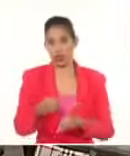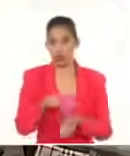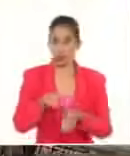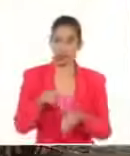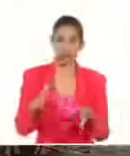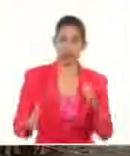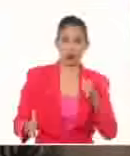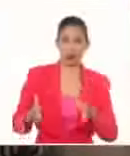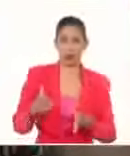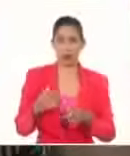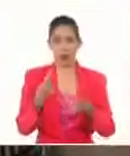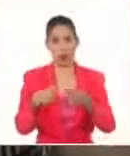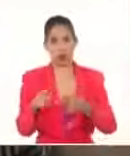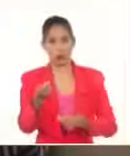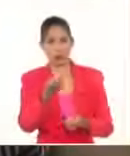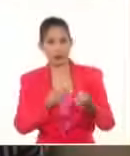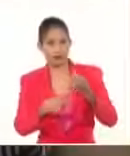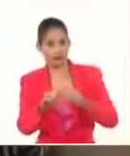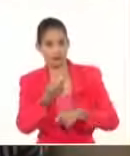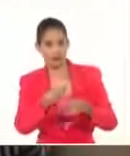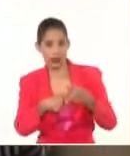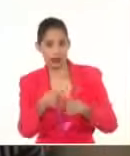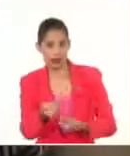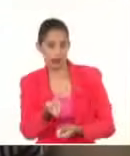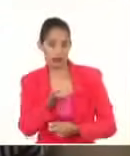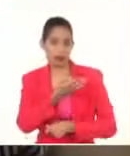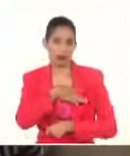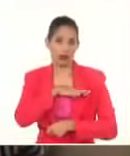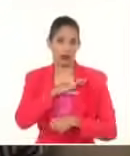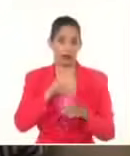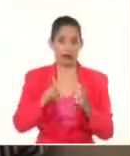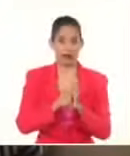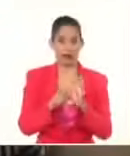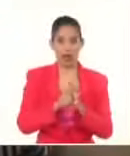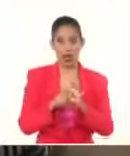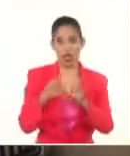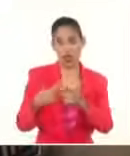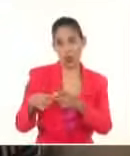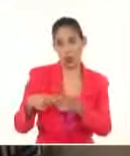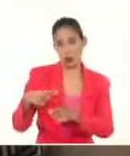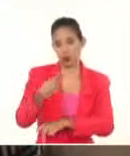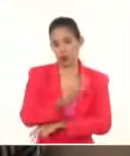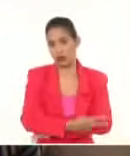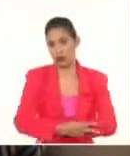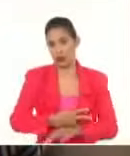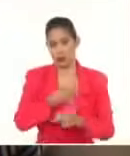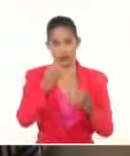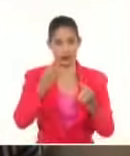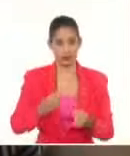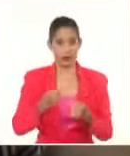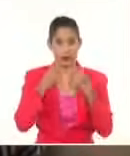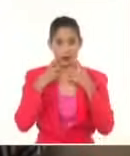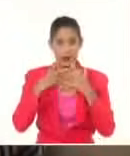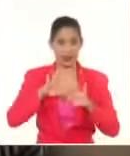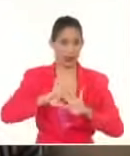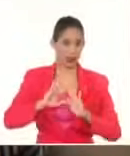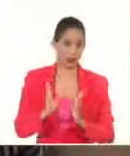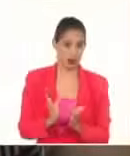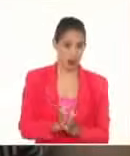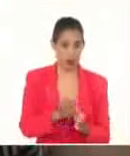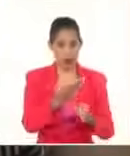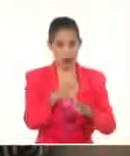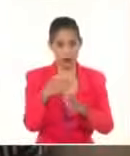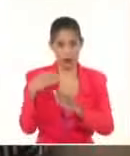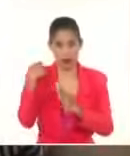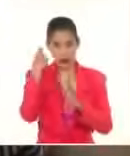de negocios o para adquirir la condición migratoria de residente en el exterior, etcétera. Llevar todas estas cuestiones trascendentales